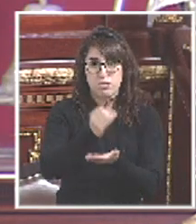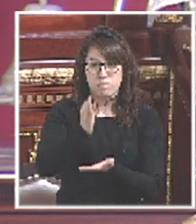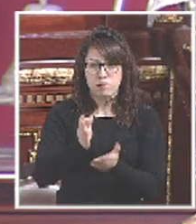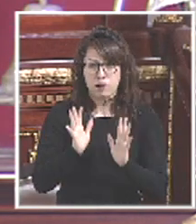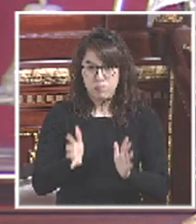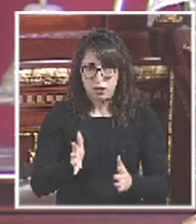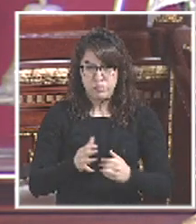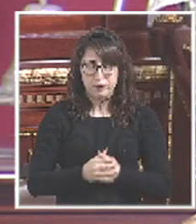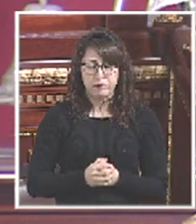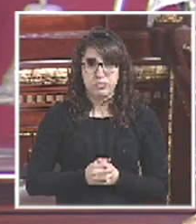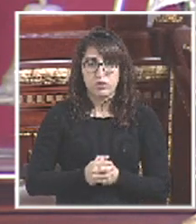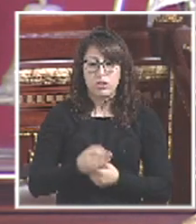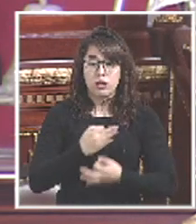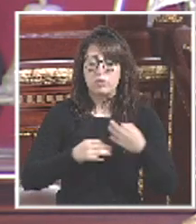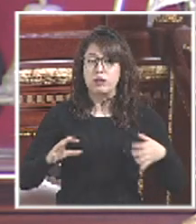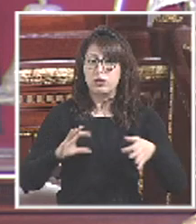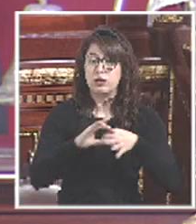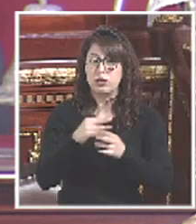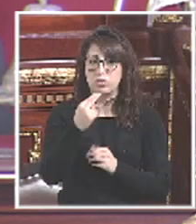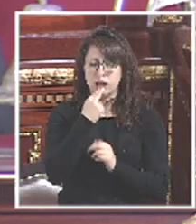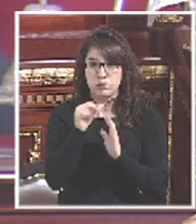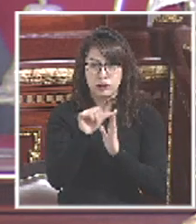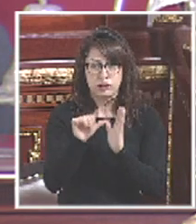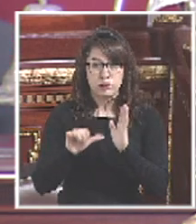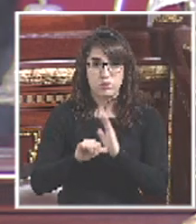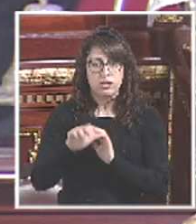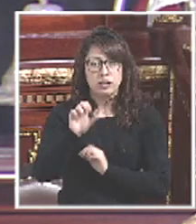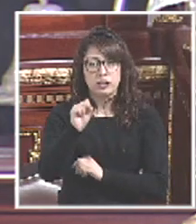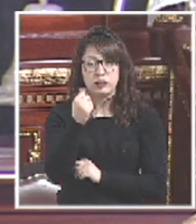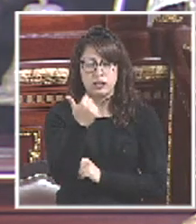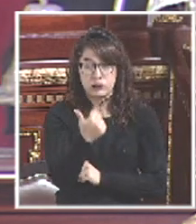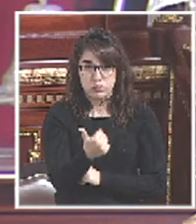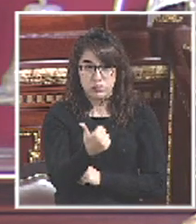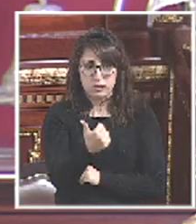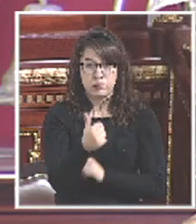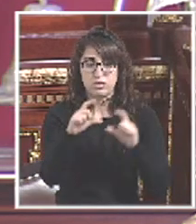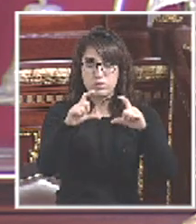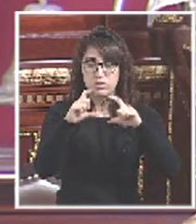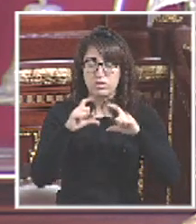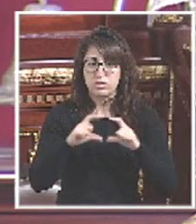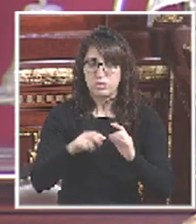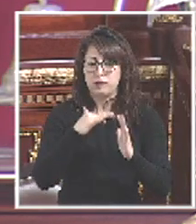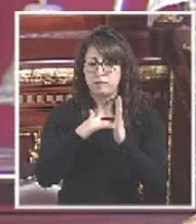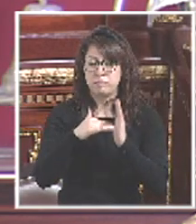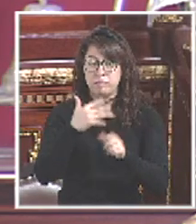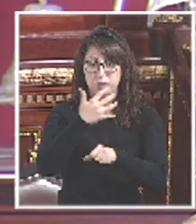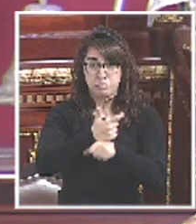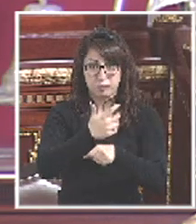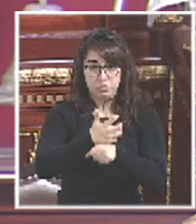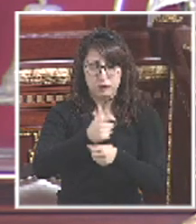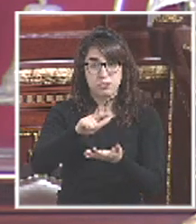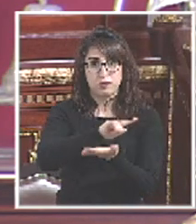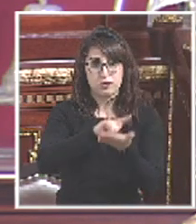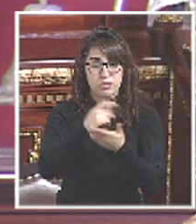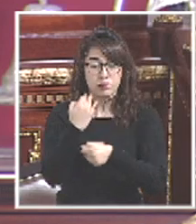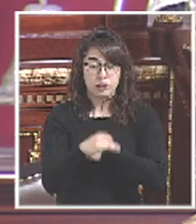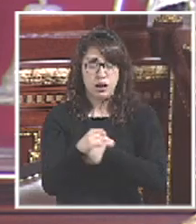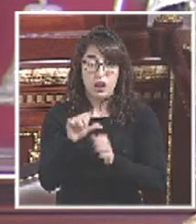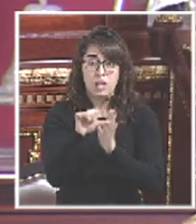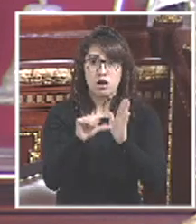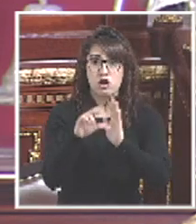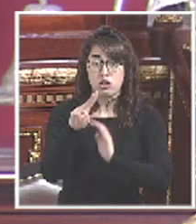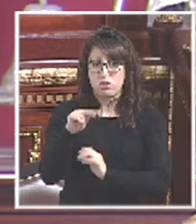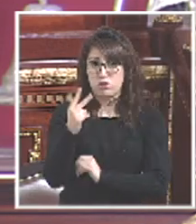Pleno. Con fundamento en lo dispuesto por el artículo 66, fracción 5 de la Ley Orgánica y el artículo